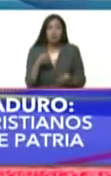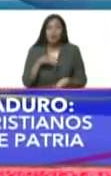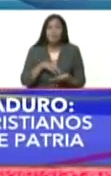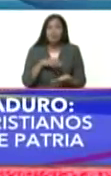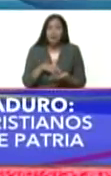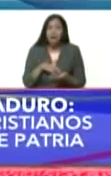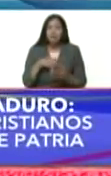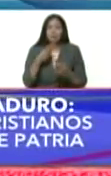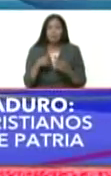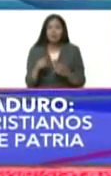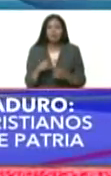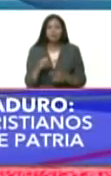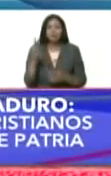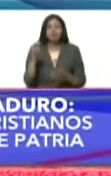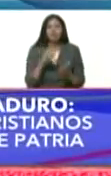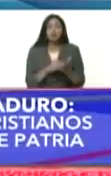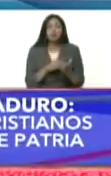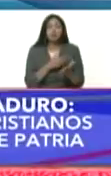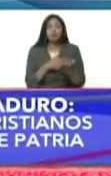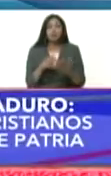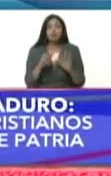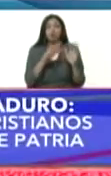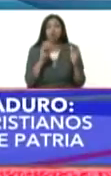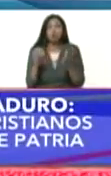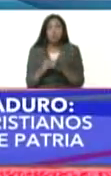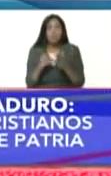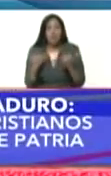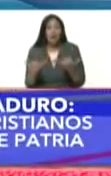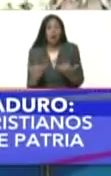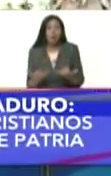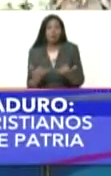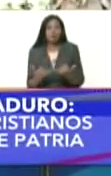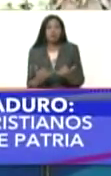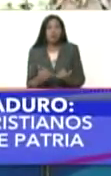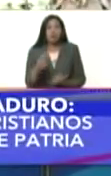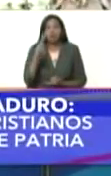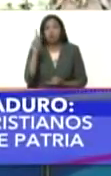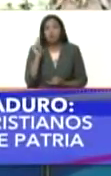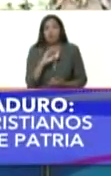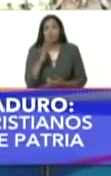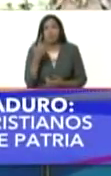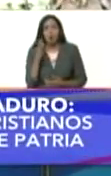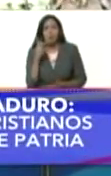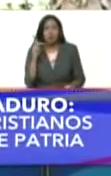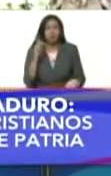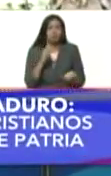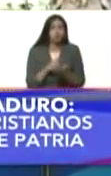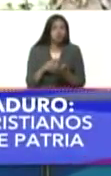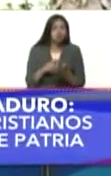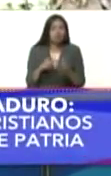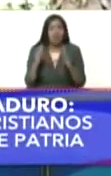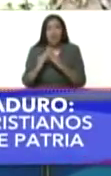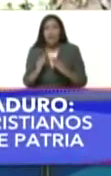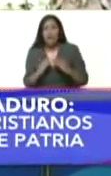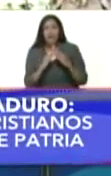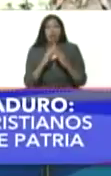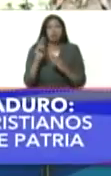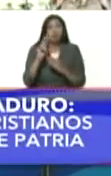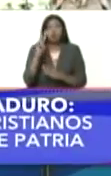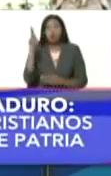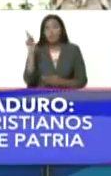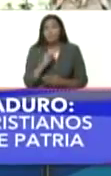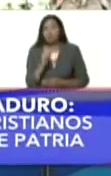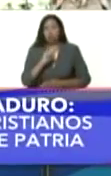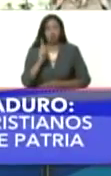Miranda. El hito 2.800.000 cada dos meses, más o menos. No, no, esto no es cada dos meses,